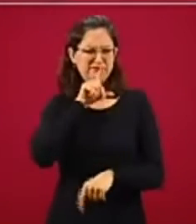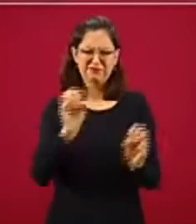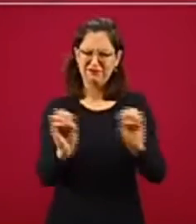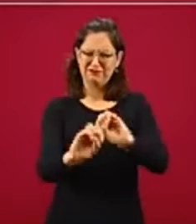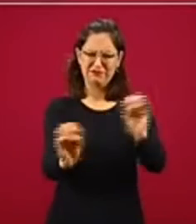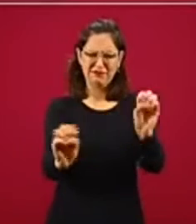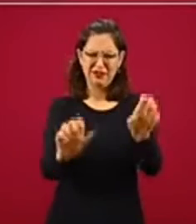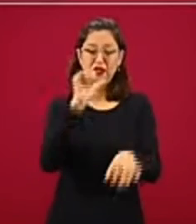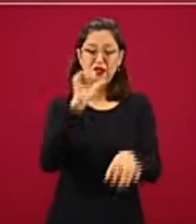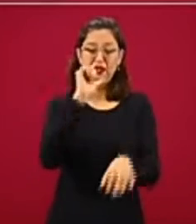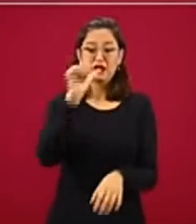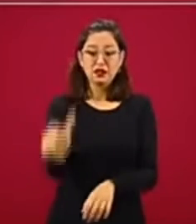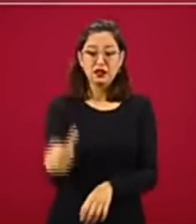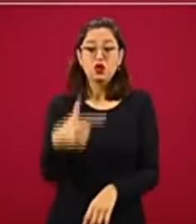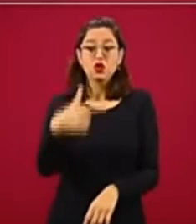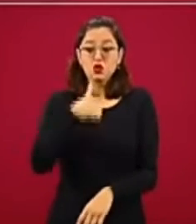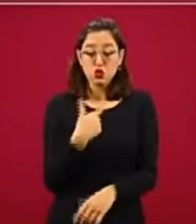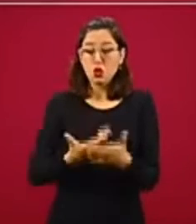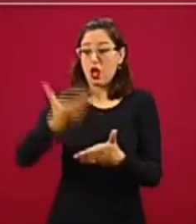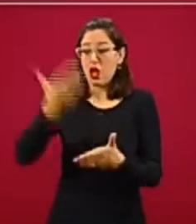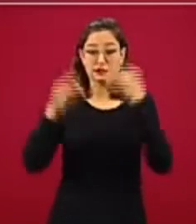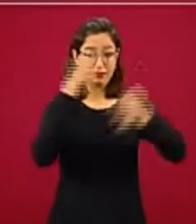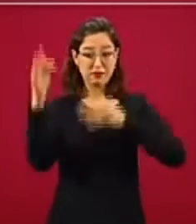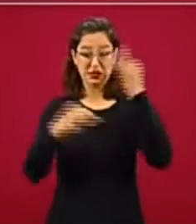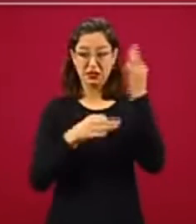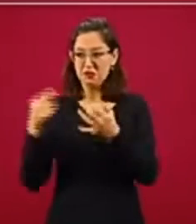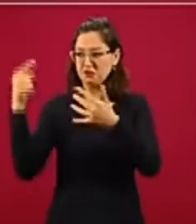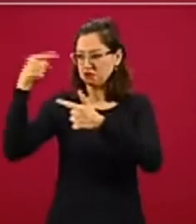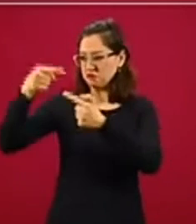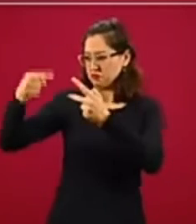durante la campaña. Si ustedes